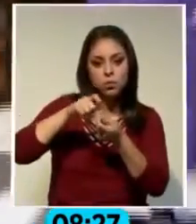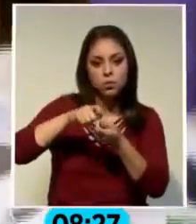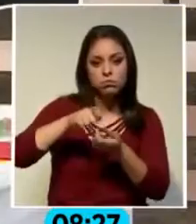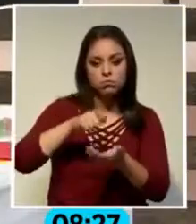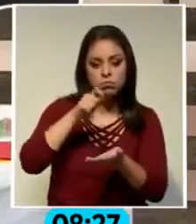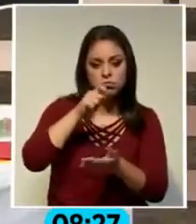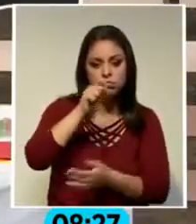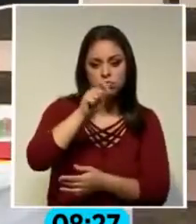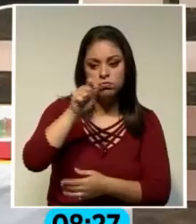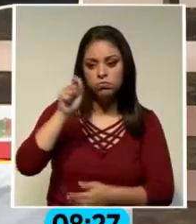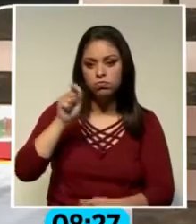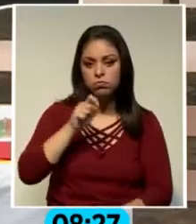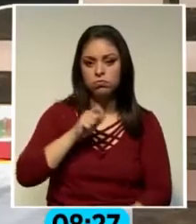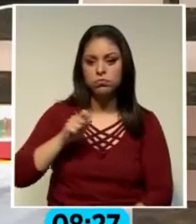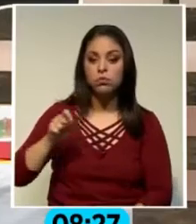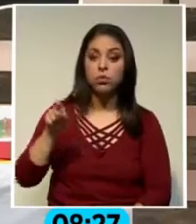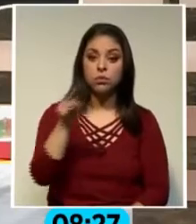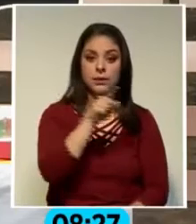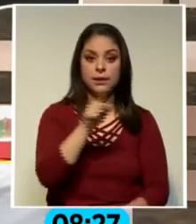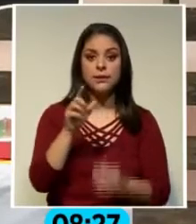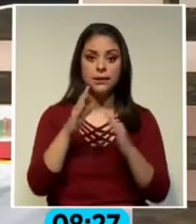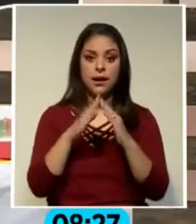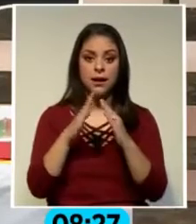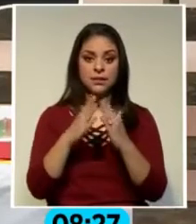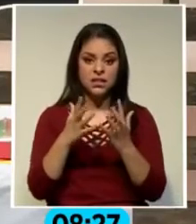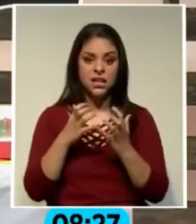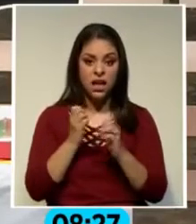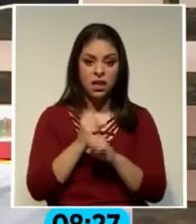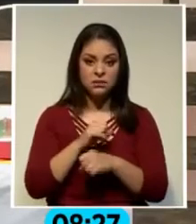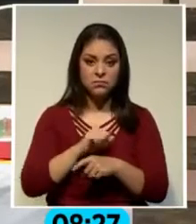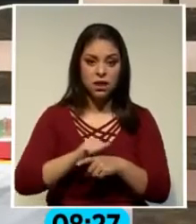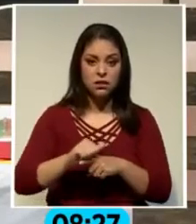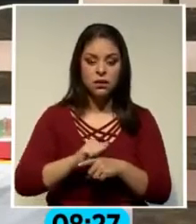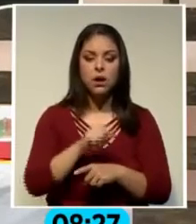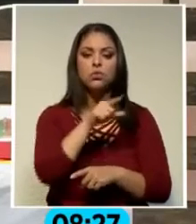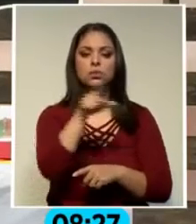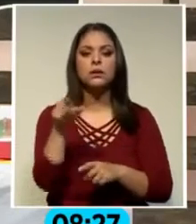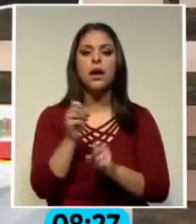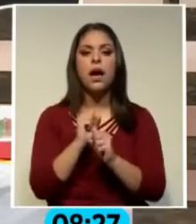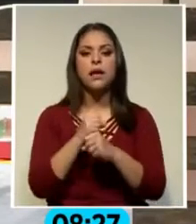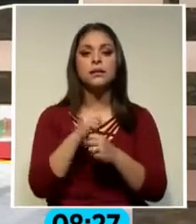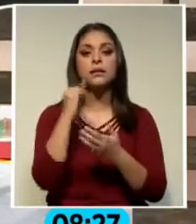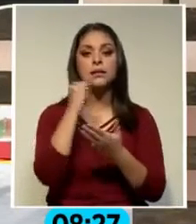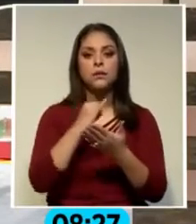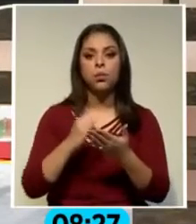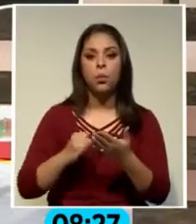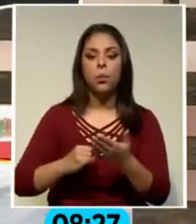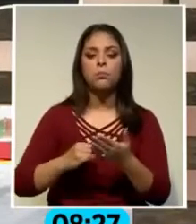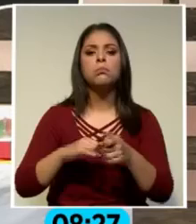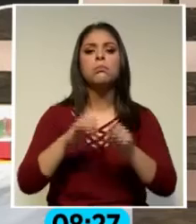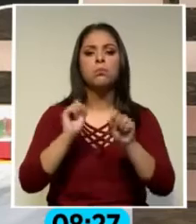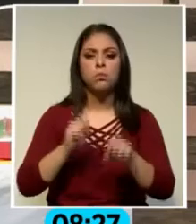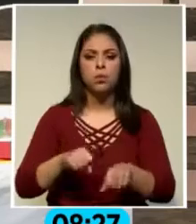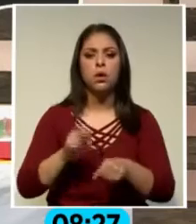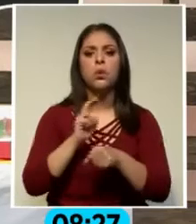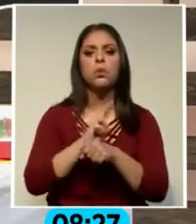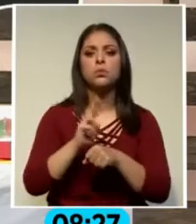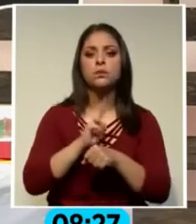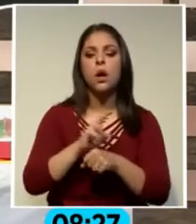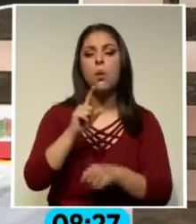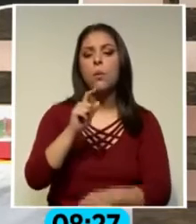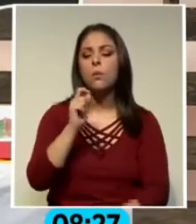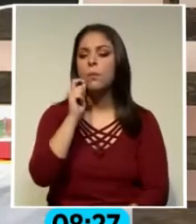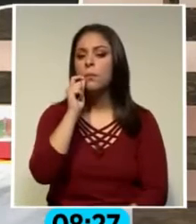casa desean puntillar ahora más tarde, hacen un dibujo, pueden usar un pincho. Ajá, también podemos usar un palito de